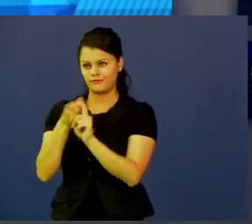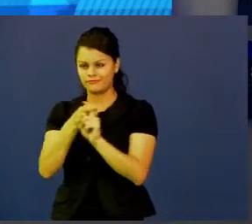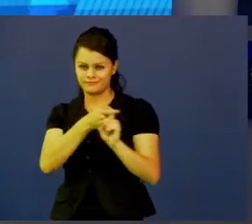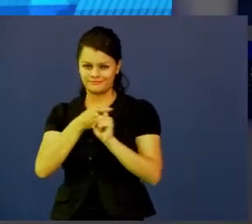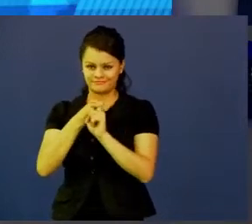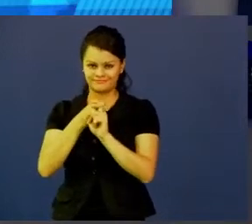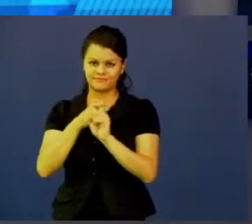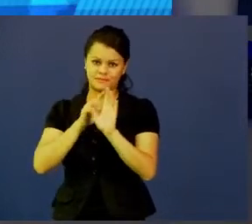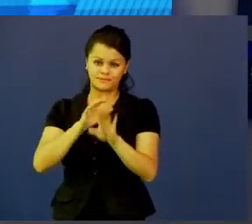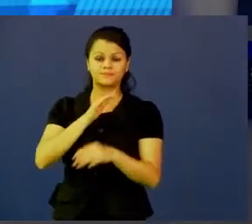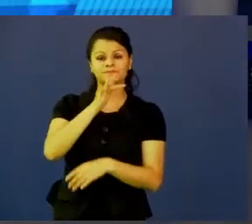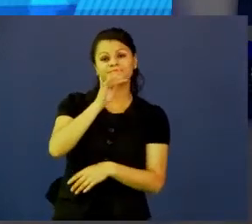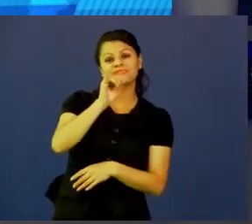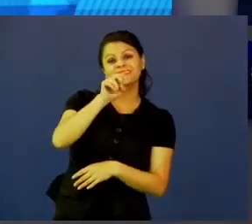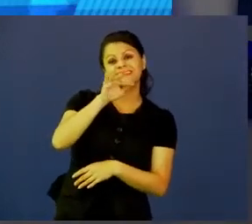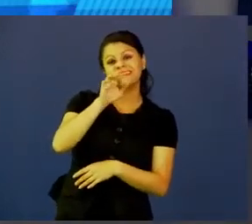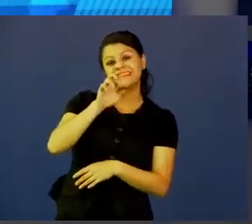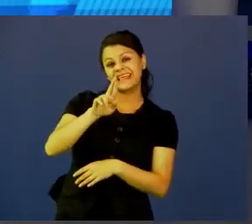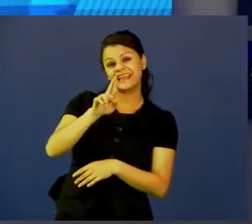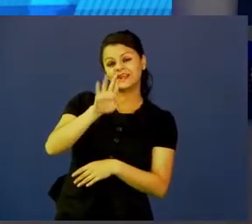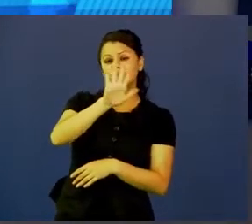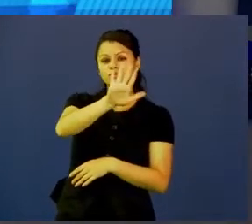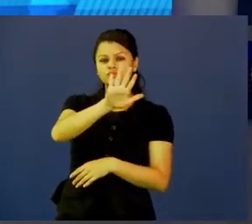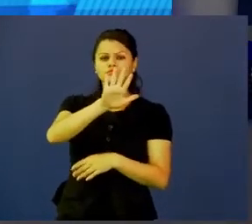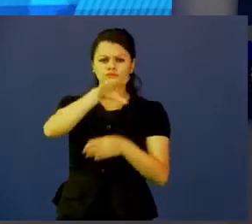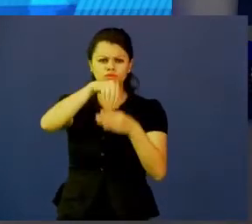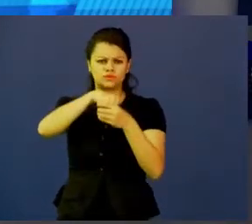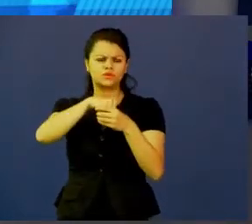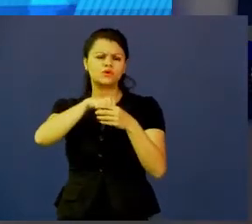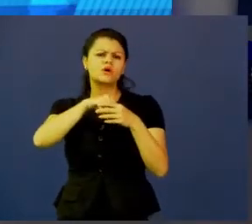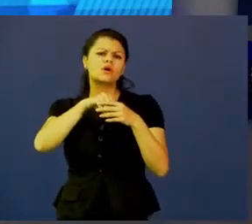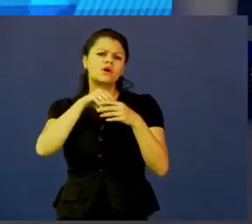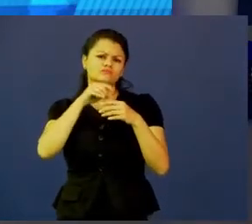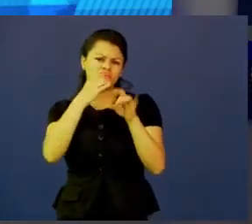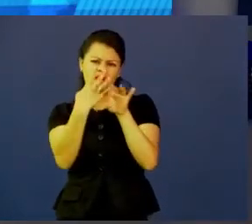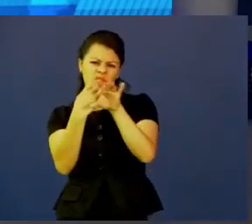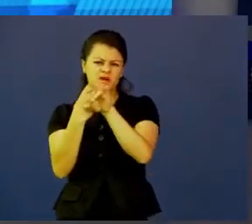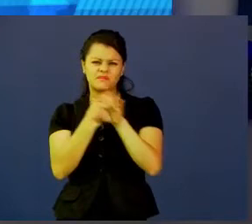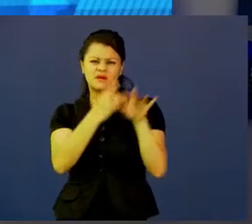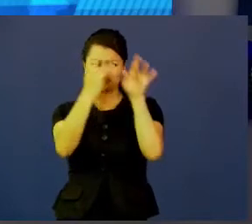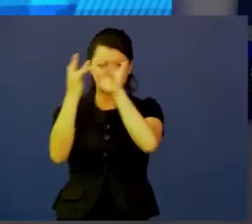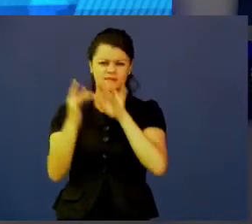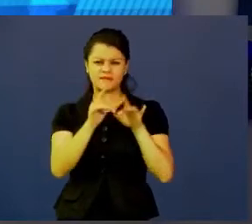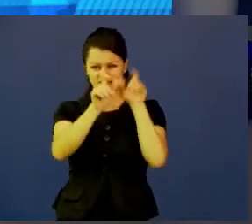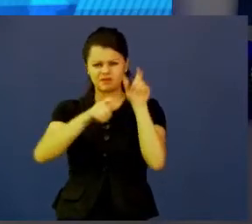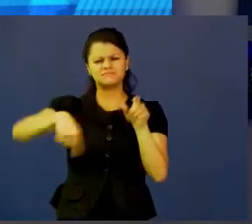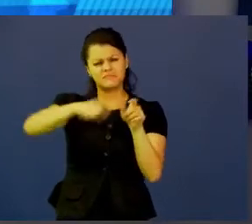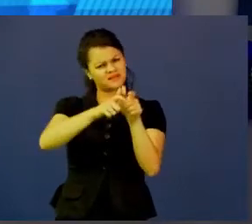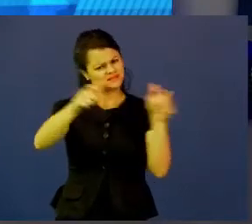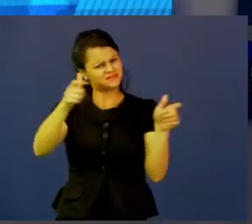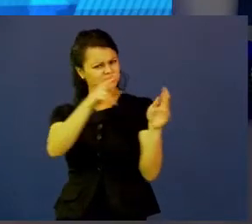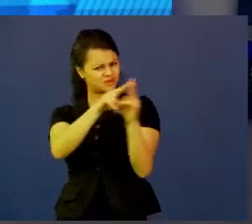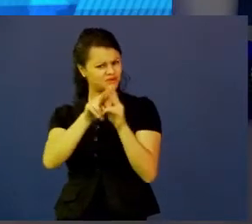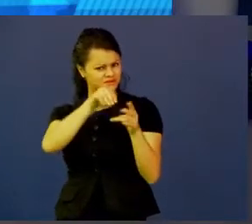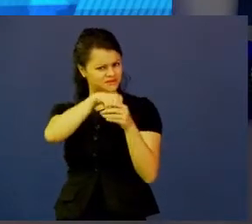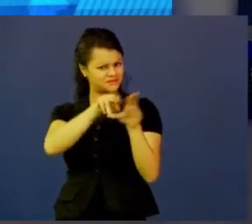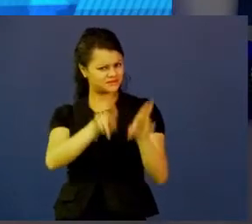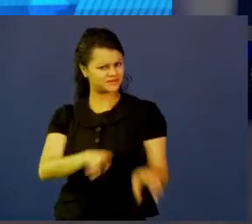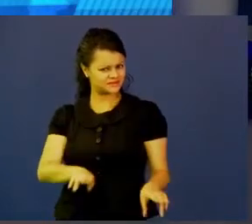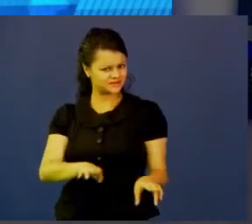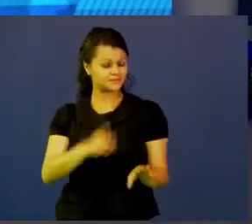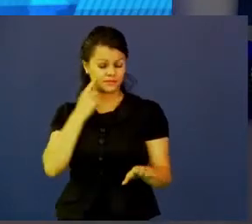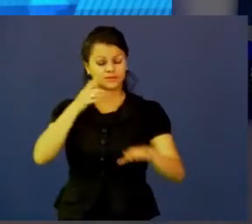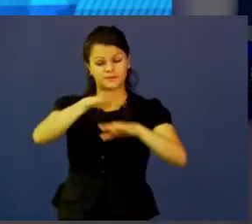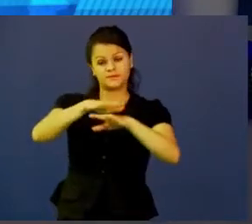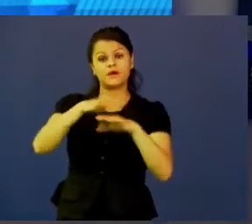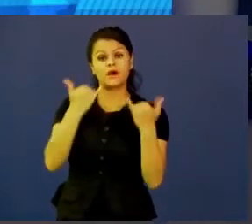Tinder es una red social que pues, la mayoría los conocen, pero en este minuto, mientras yo les cuento esta historia, hay 5.500